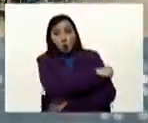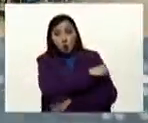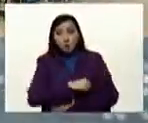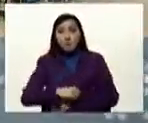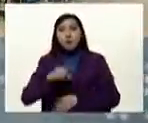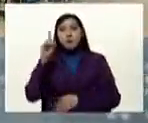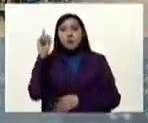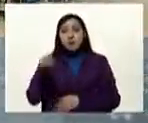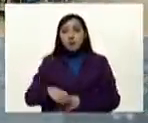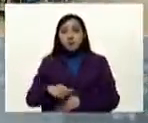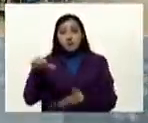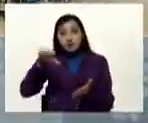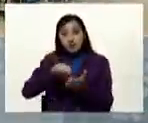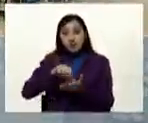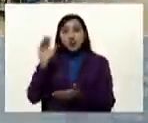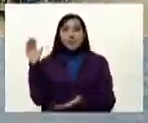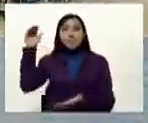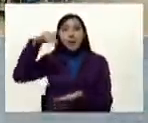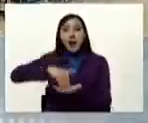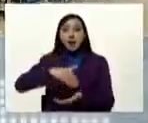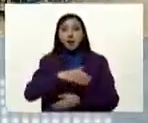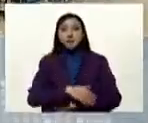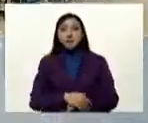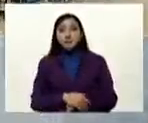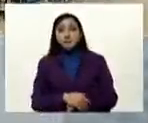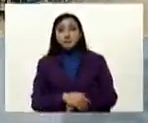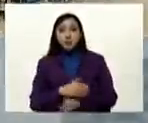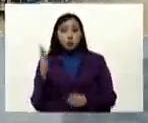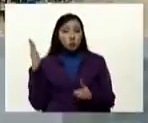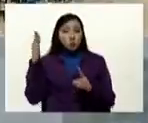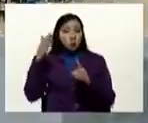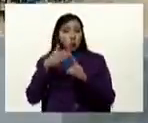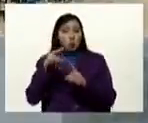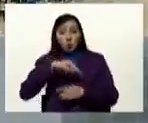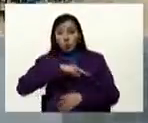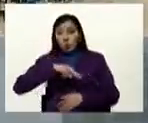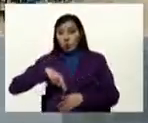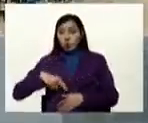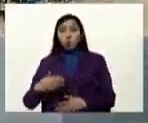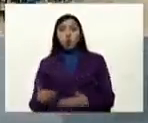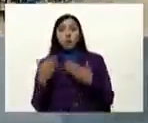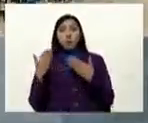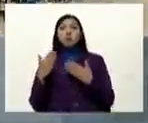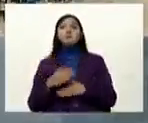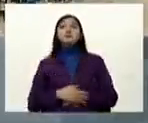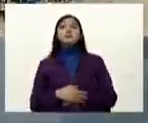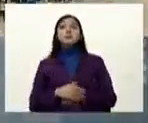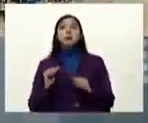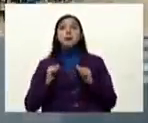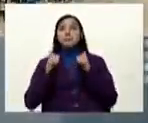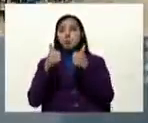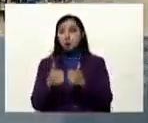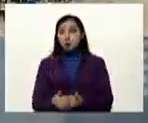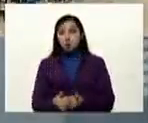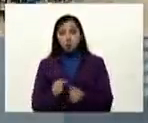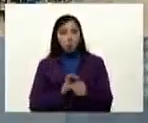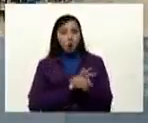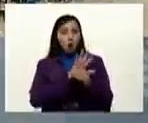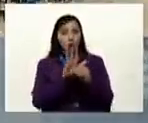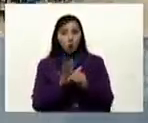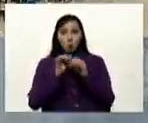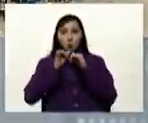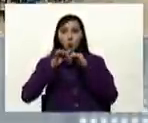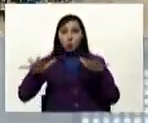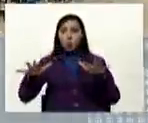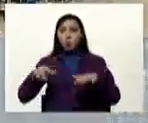Maracay. Y como fue la meta que nos propusimos, apenas empezó el coronavirus,